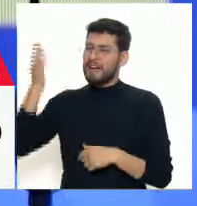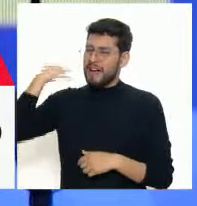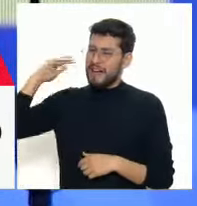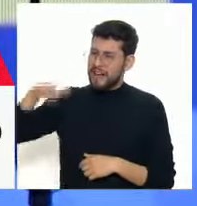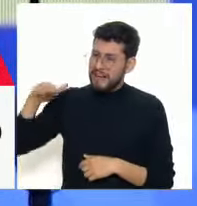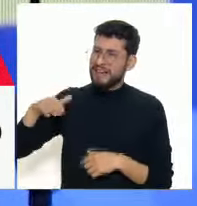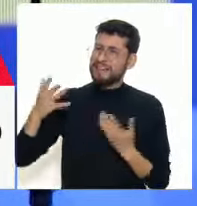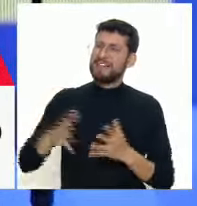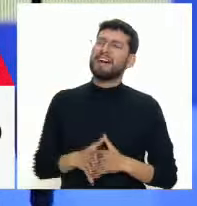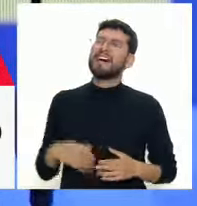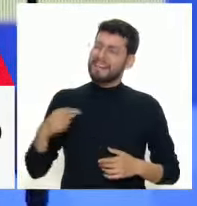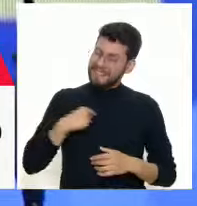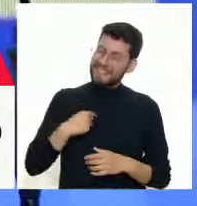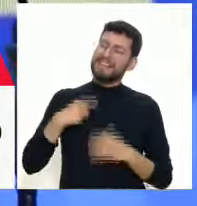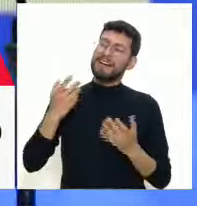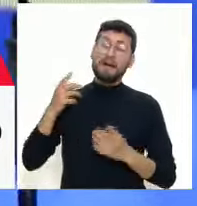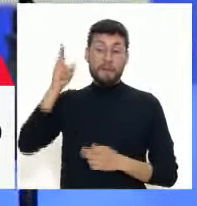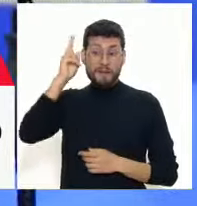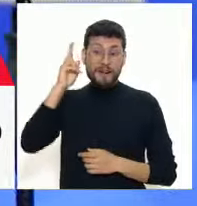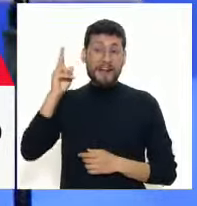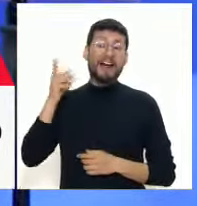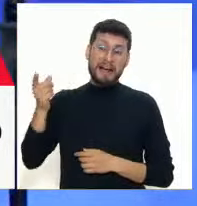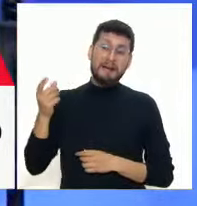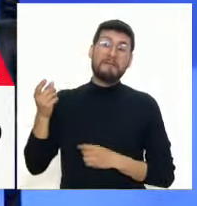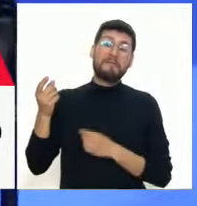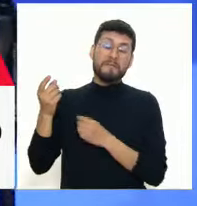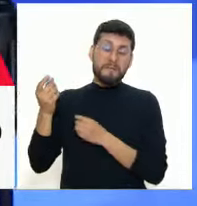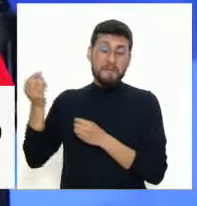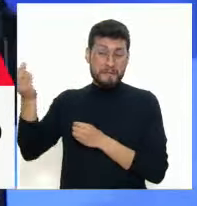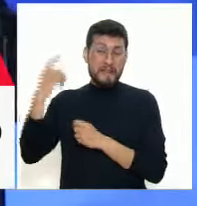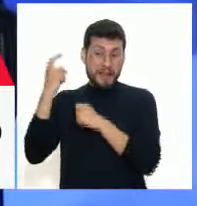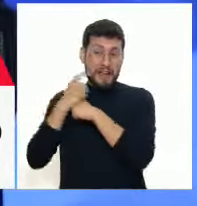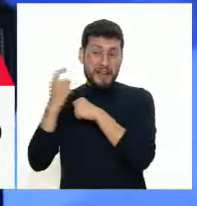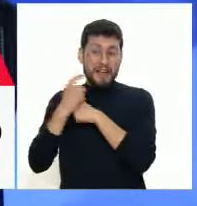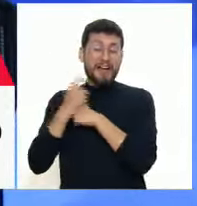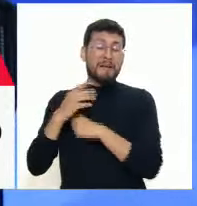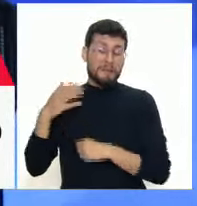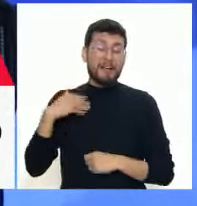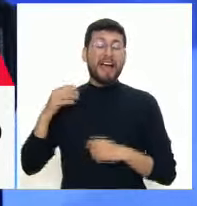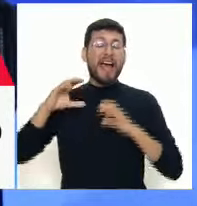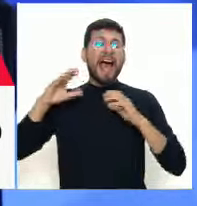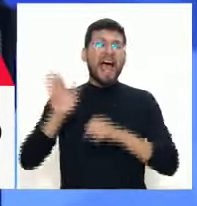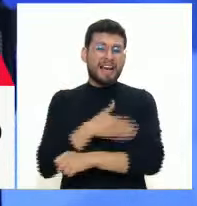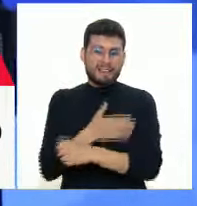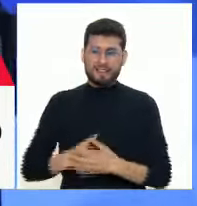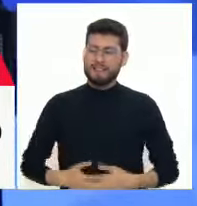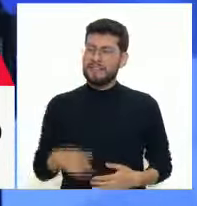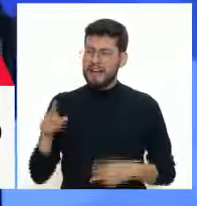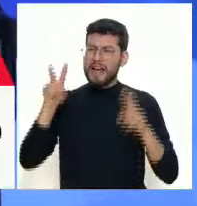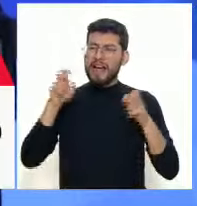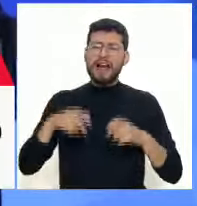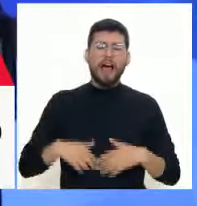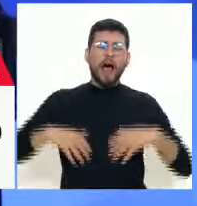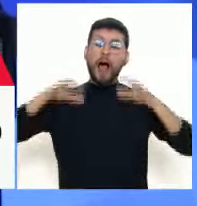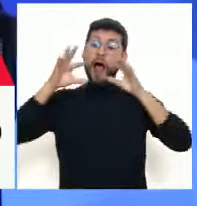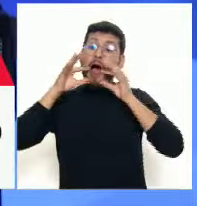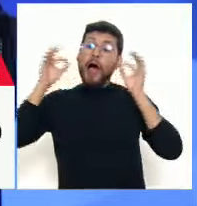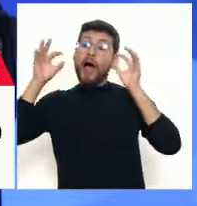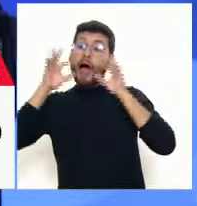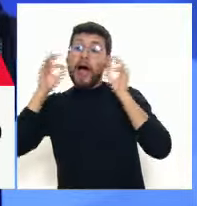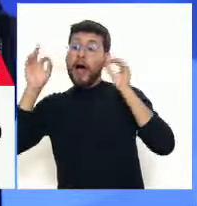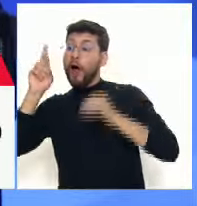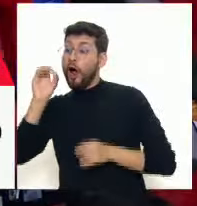niña y mi profesora me enseñaba, por ejemplo, esta canción. Estaba el señor Don Gato Ronron.